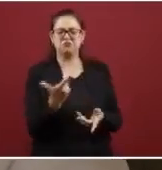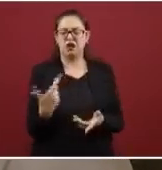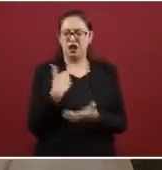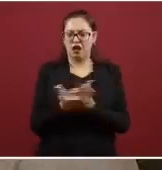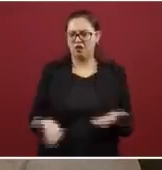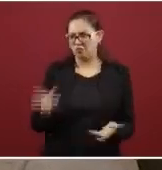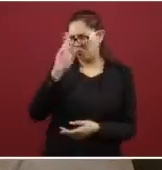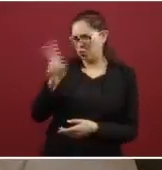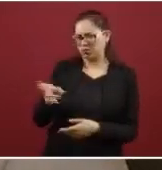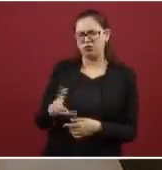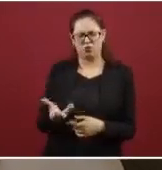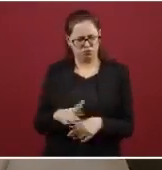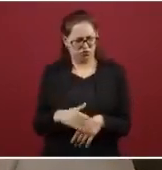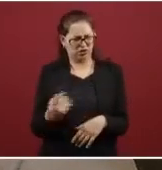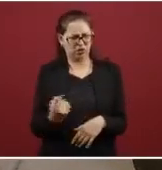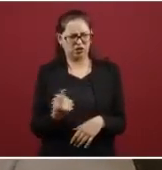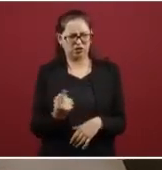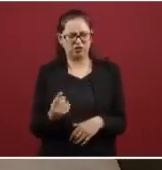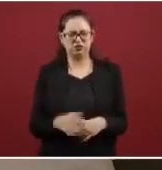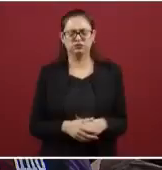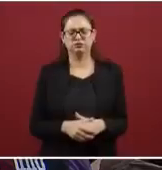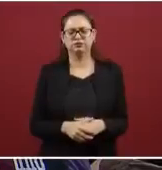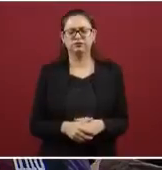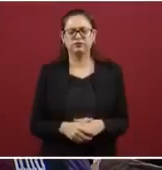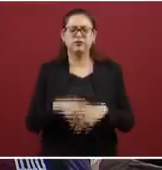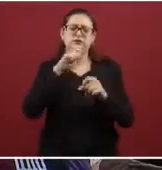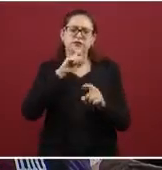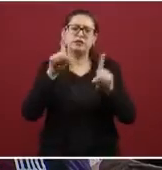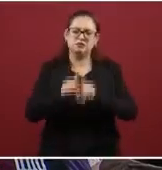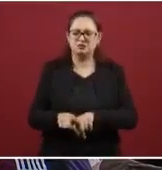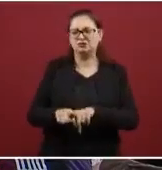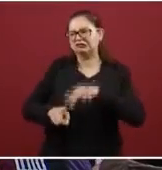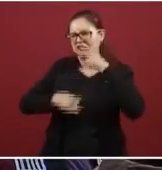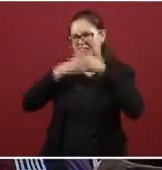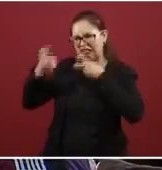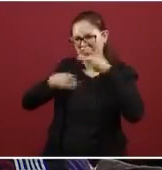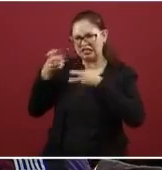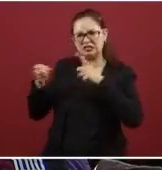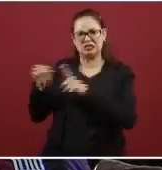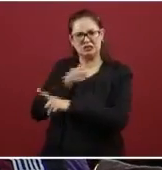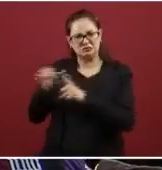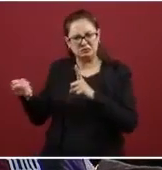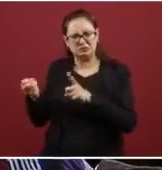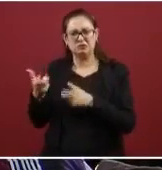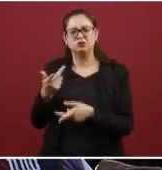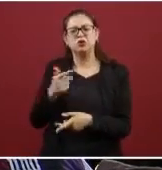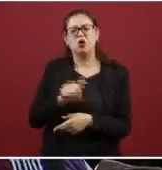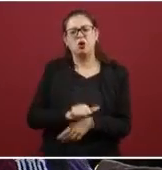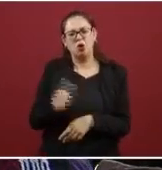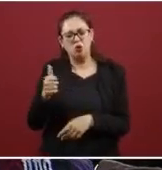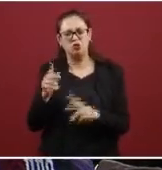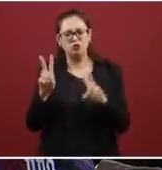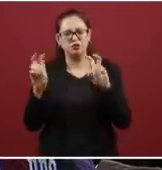visitas. Además de ese caso, pues fue maltratado verbalmente, físicamente. Otro de los puntos